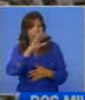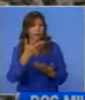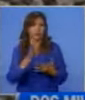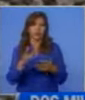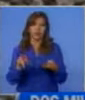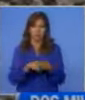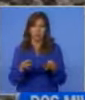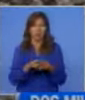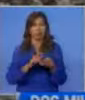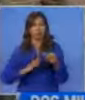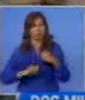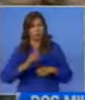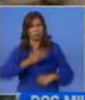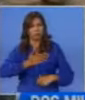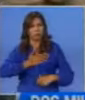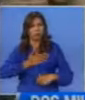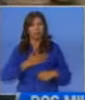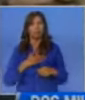el último adiós.